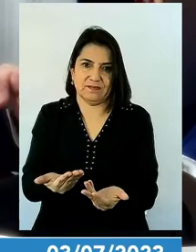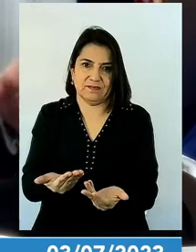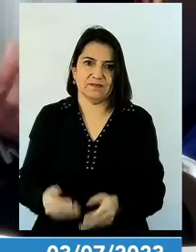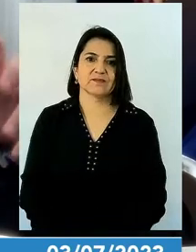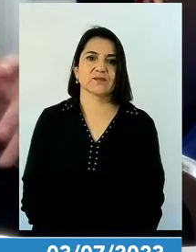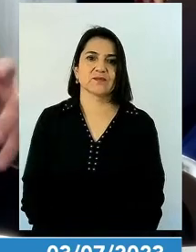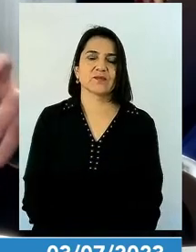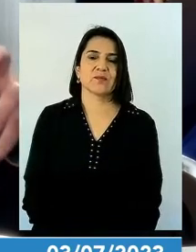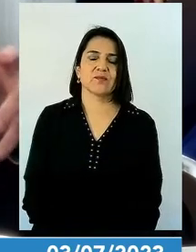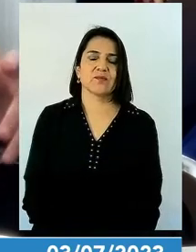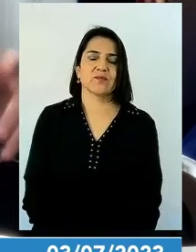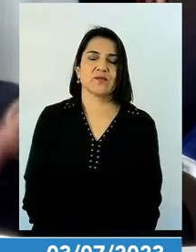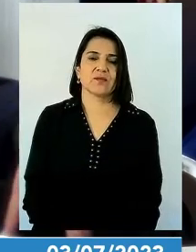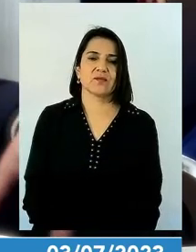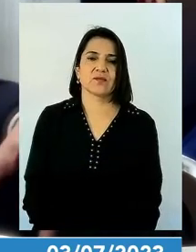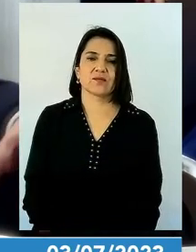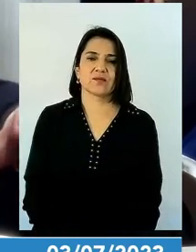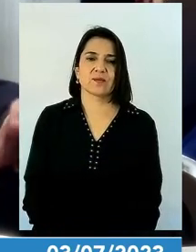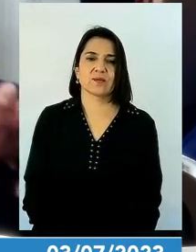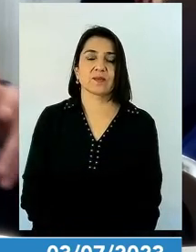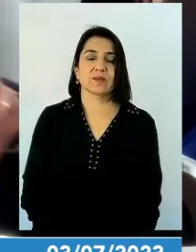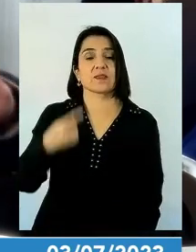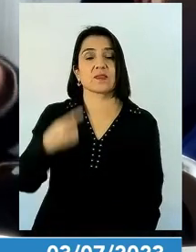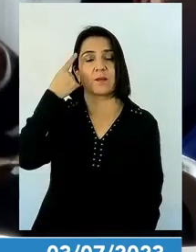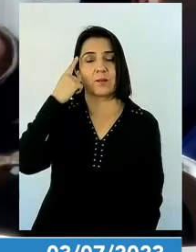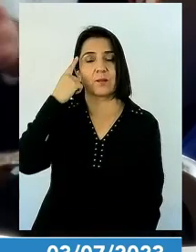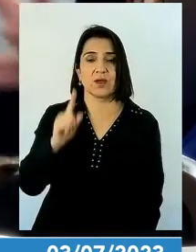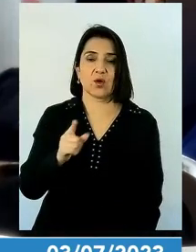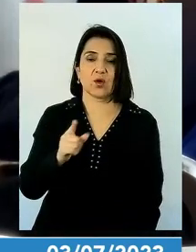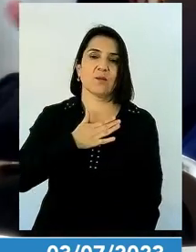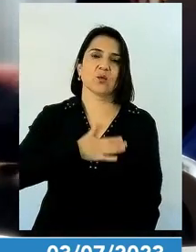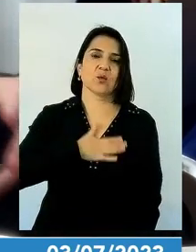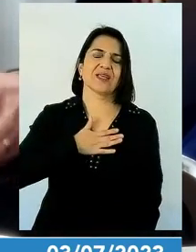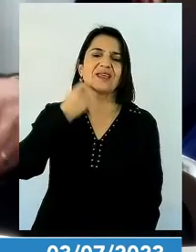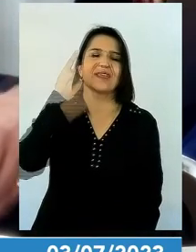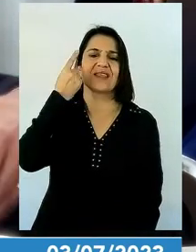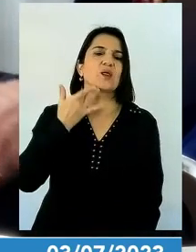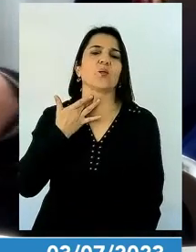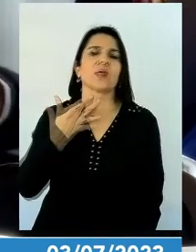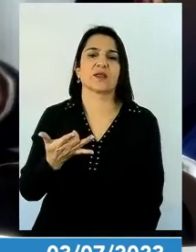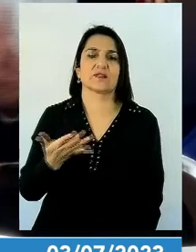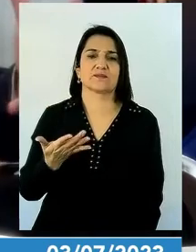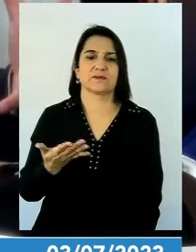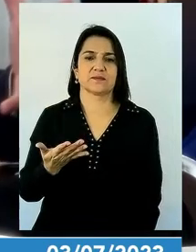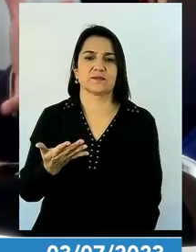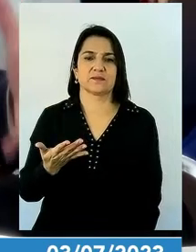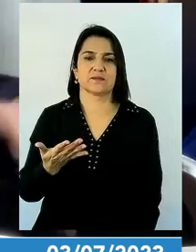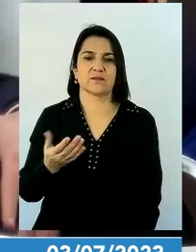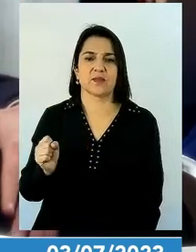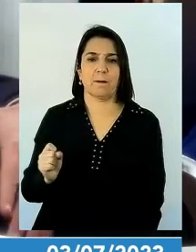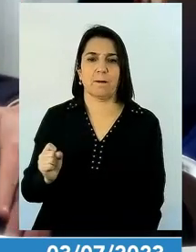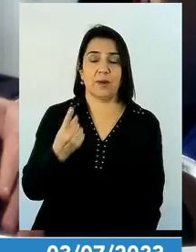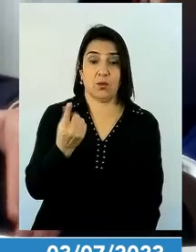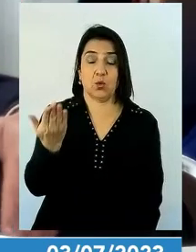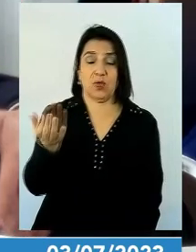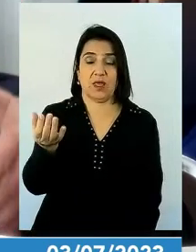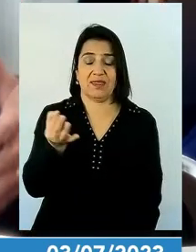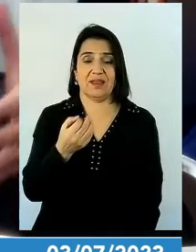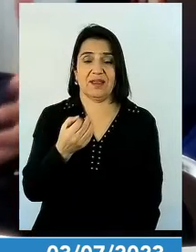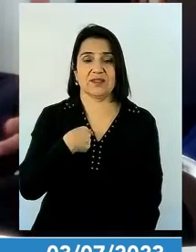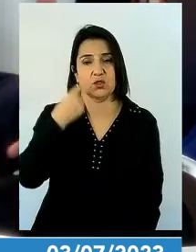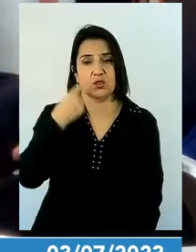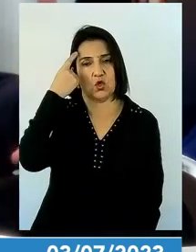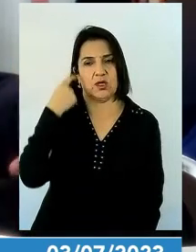Pero ahí me gustaría entender bien porque primero usted plantea, y que me parece que tiene toda la lógica del